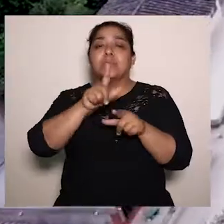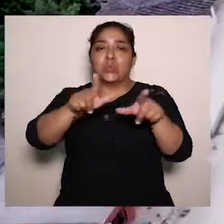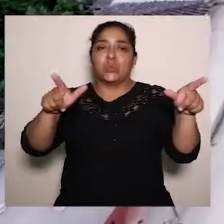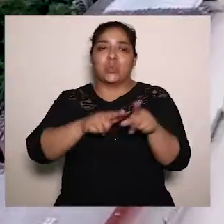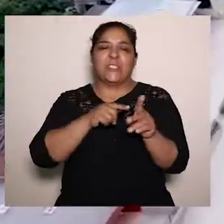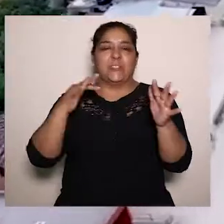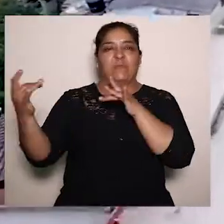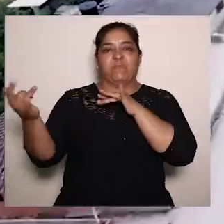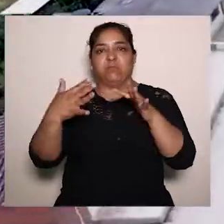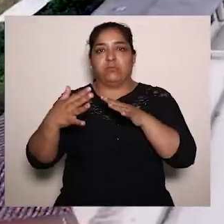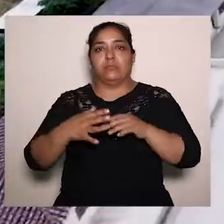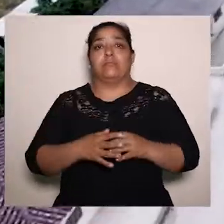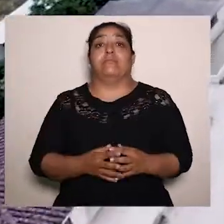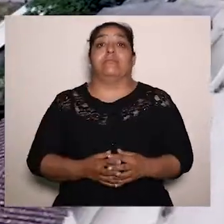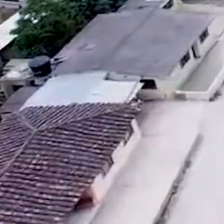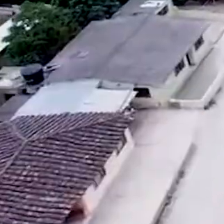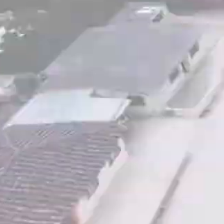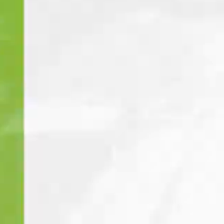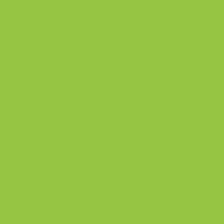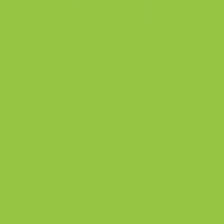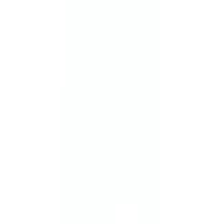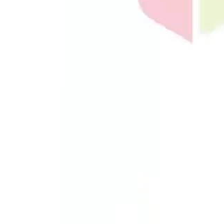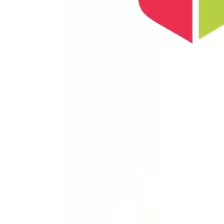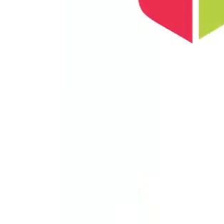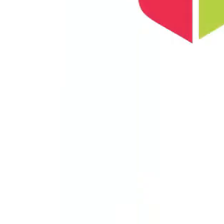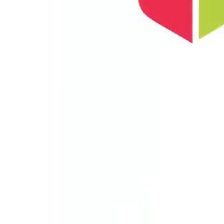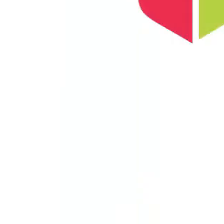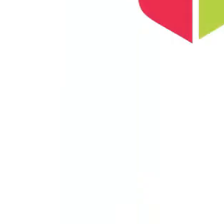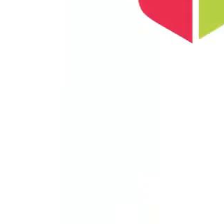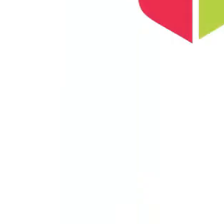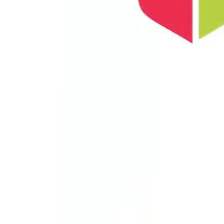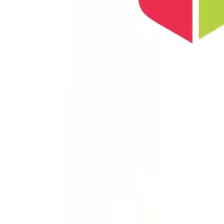que más padecieron los rigores de la guerra